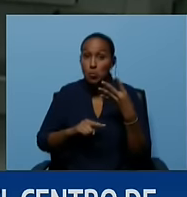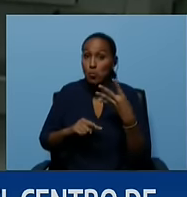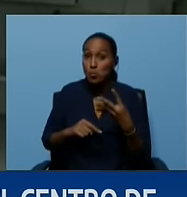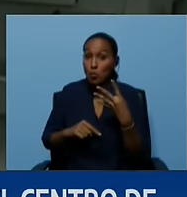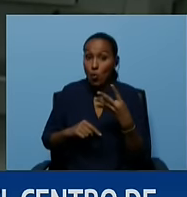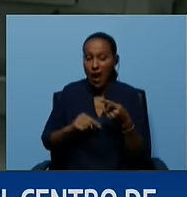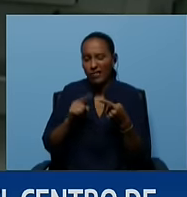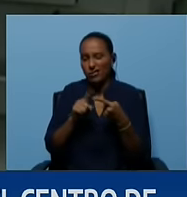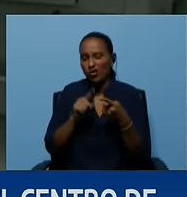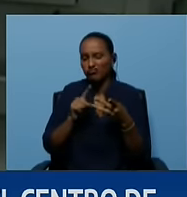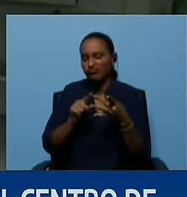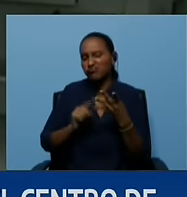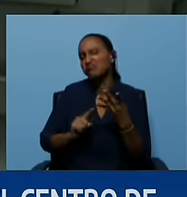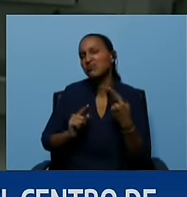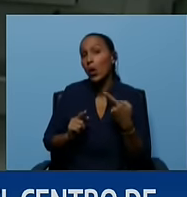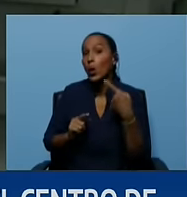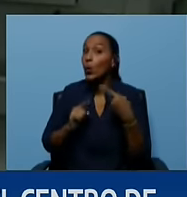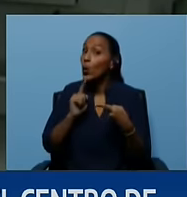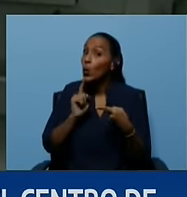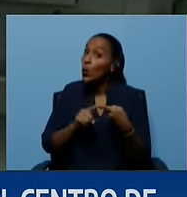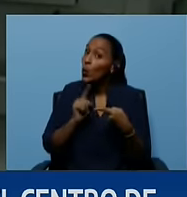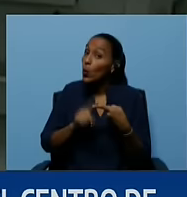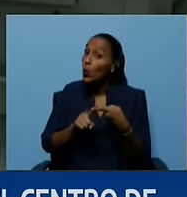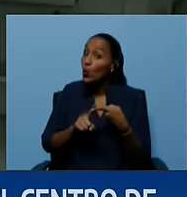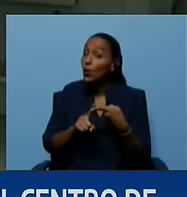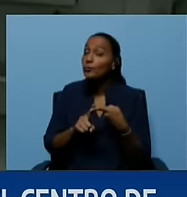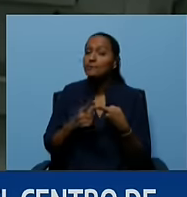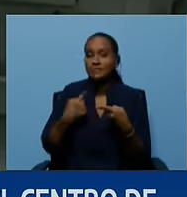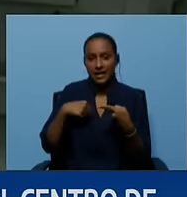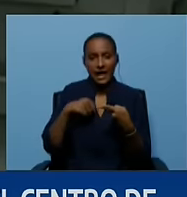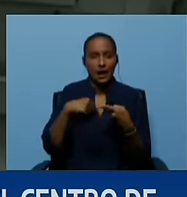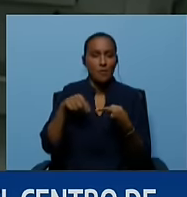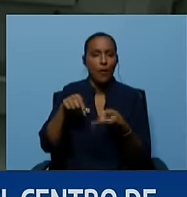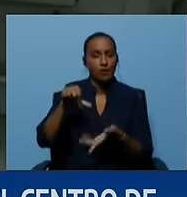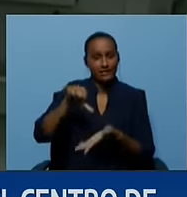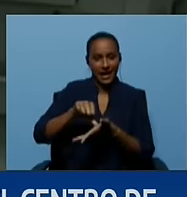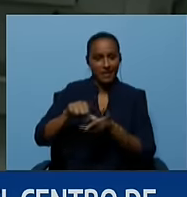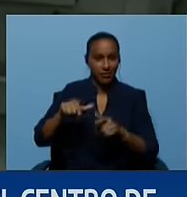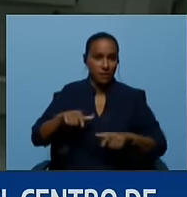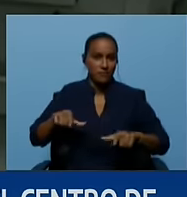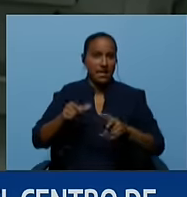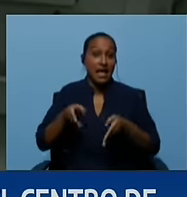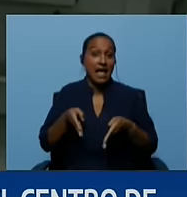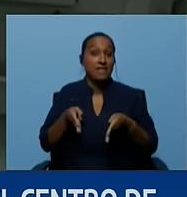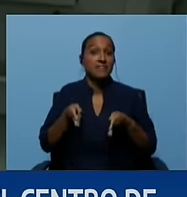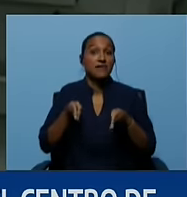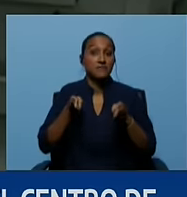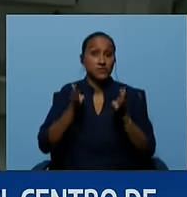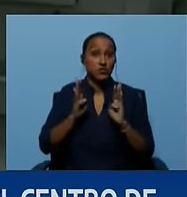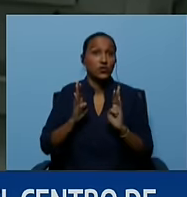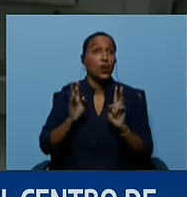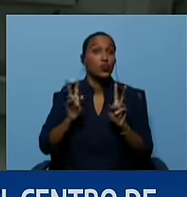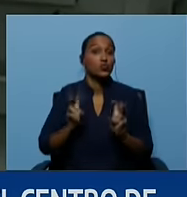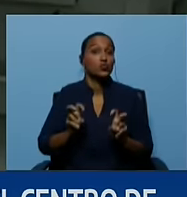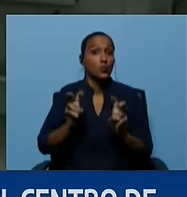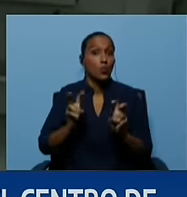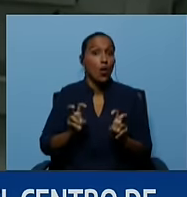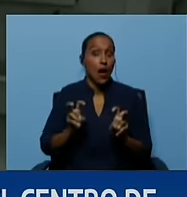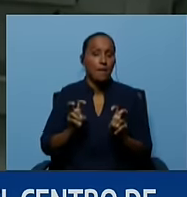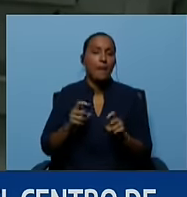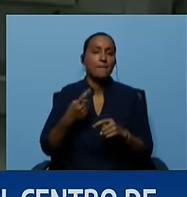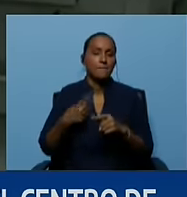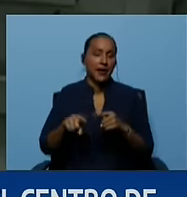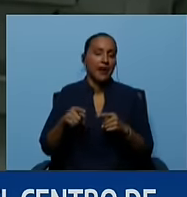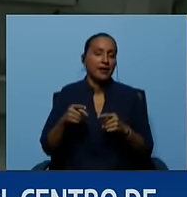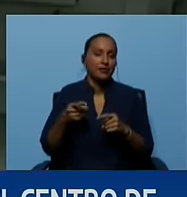cuatro componentes. Uno es que tenemos una sede, un edificio relativamente nuevo, pero que tenía defectos,